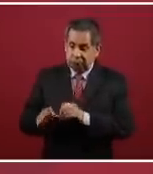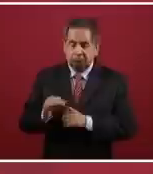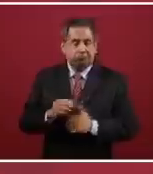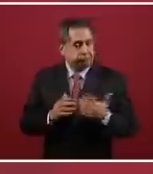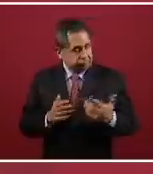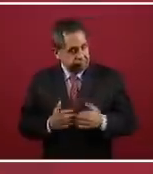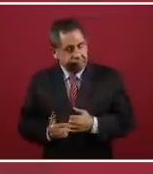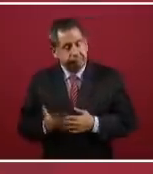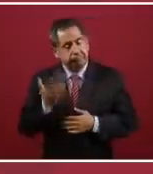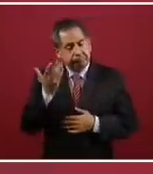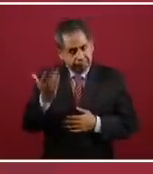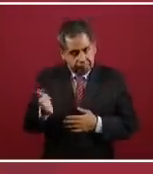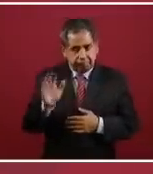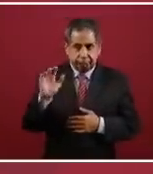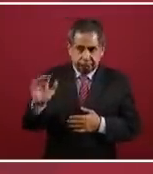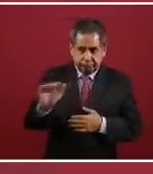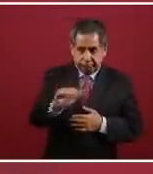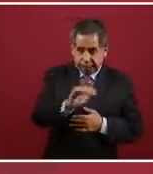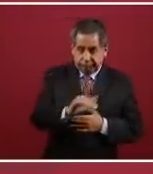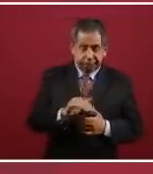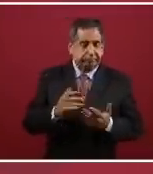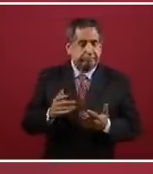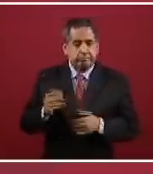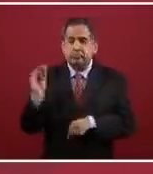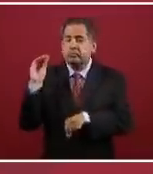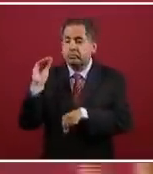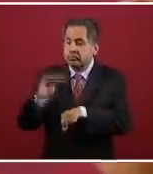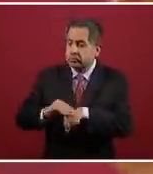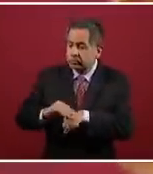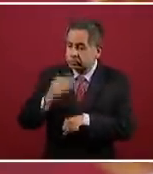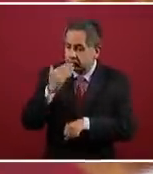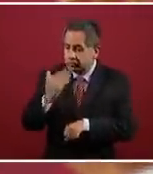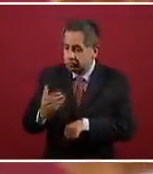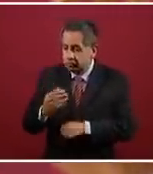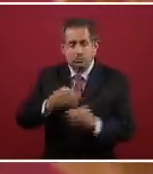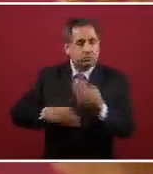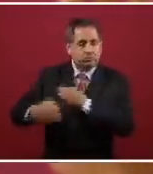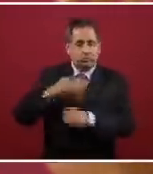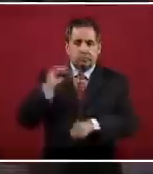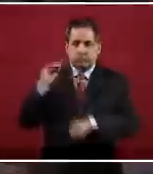pedirles que nos portemos bien, todos.